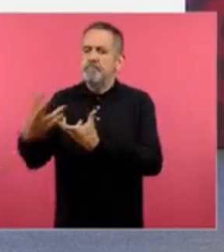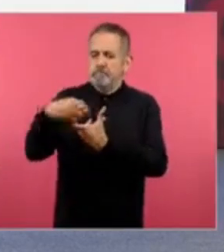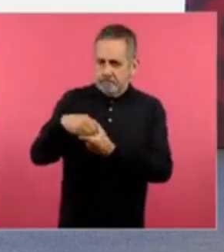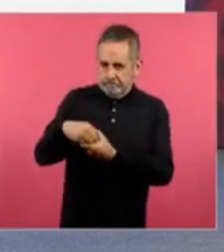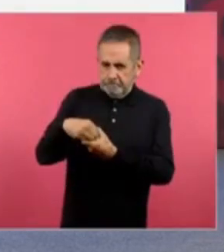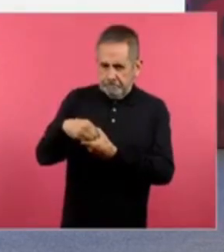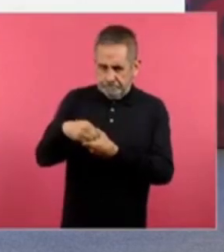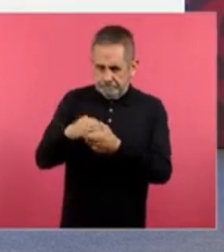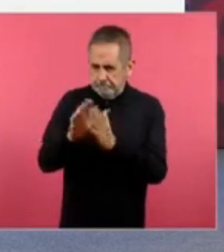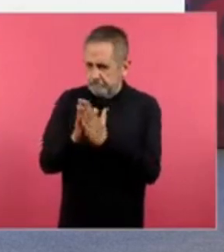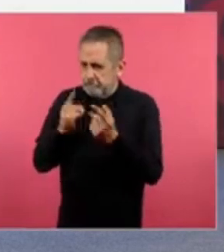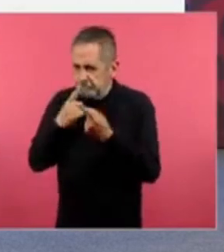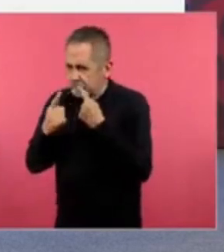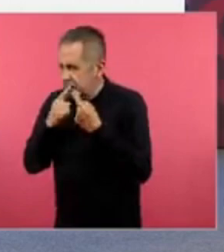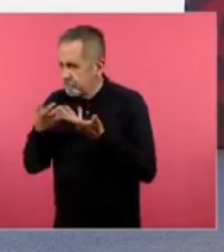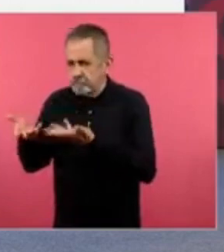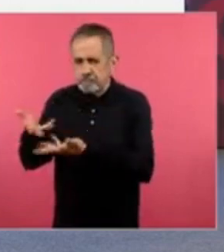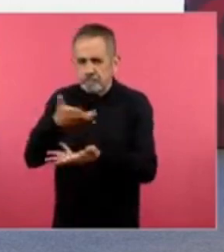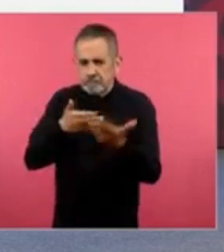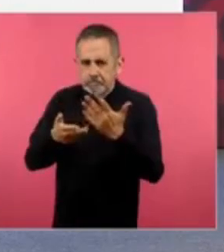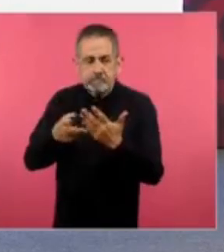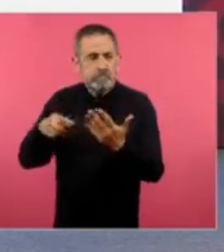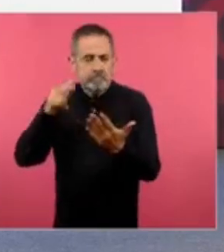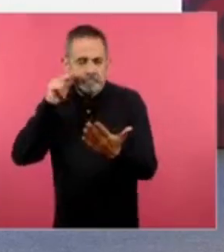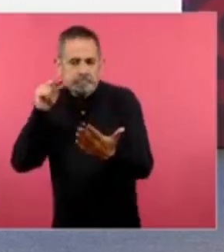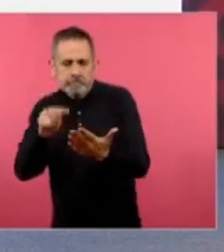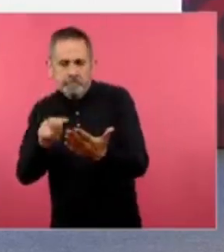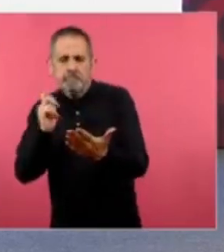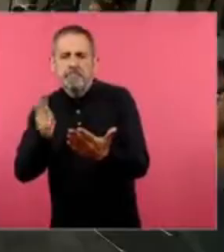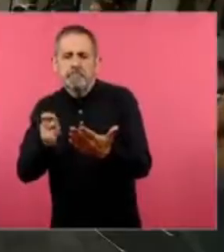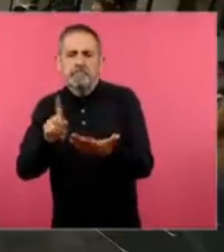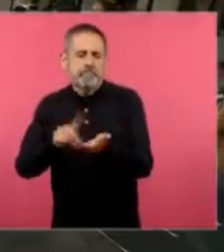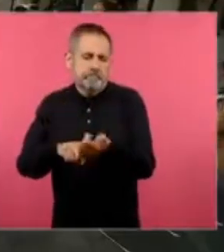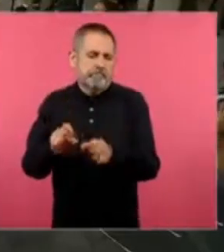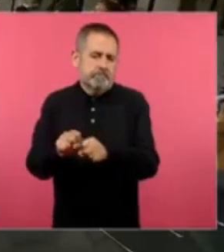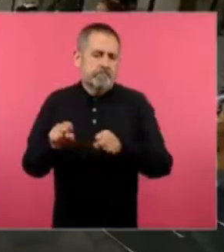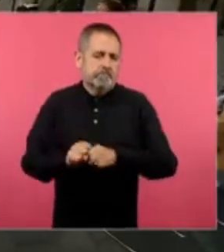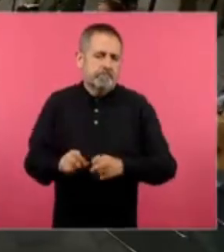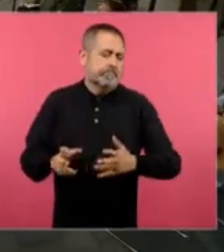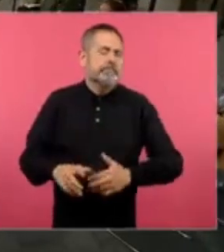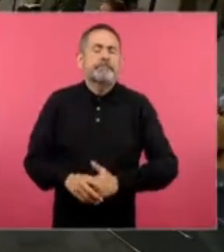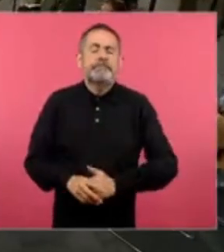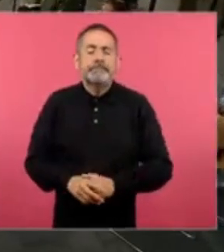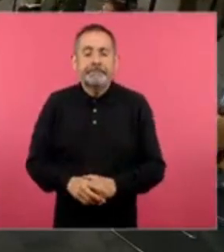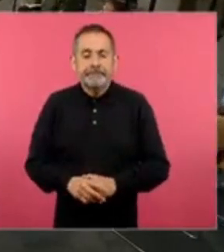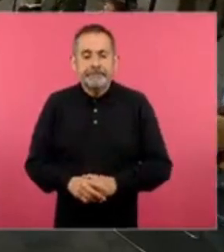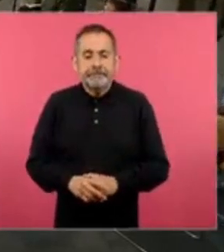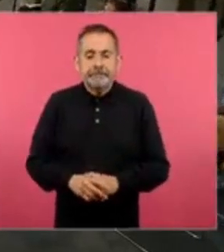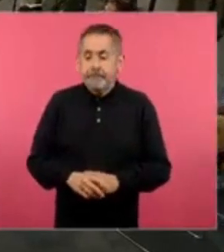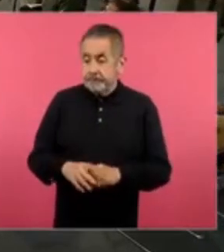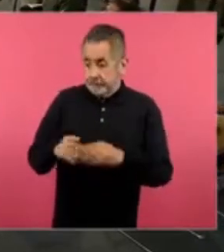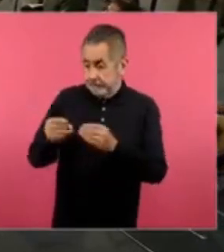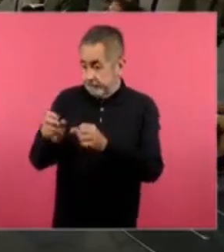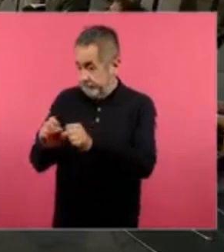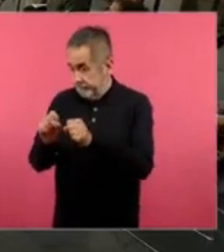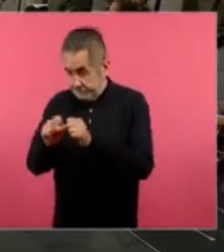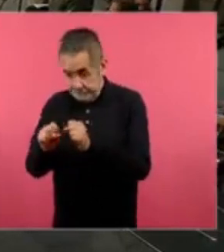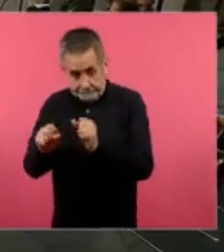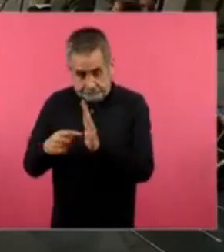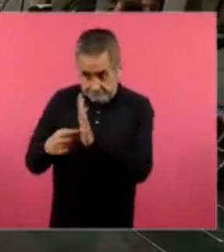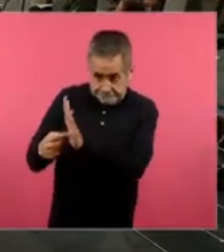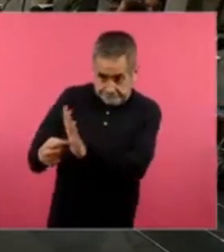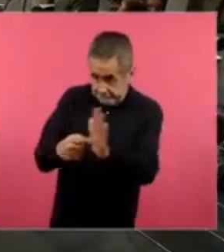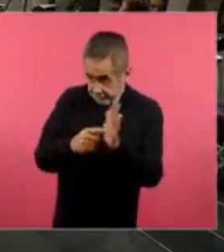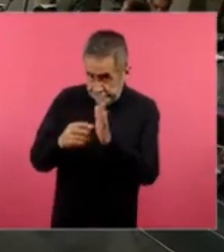vean qué se está trabajando dentro del aula. ¿Sí? Y pues se da a conocer el trabajo realizado de impacto o que